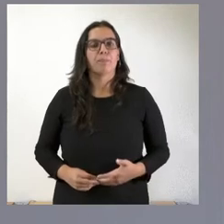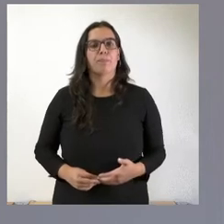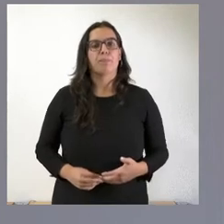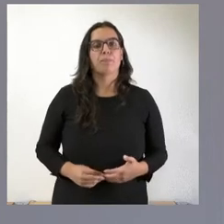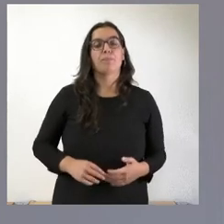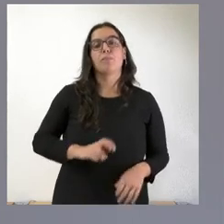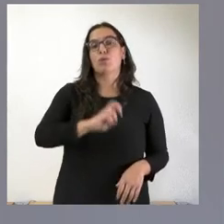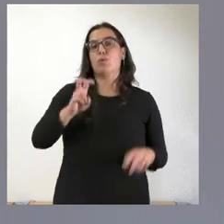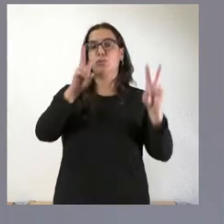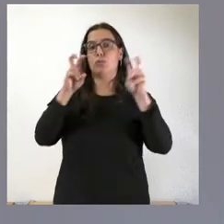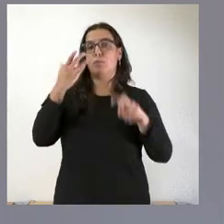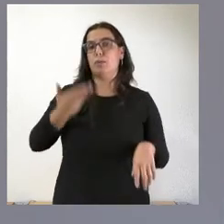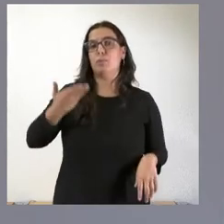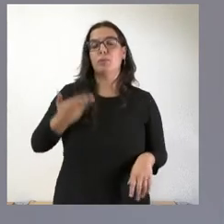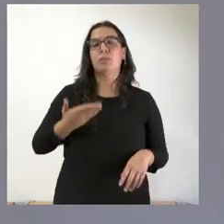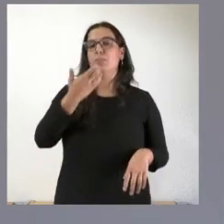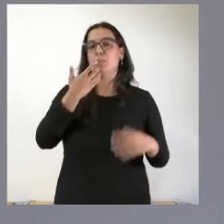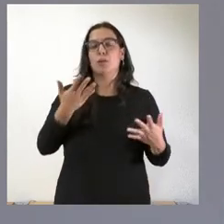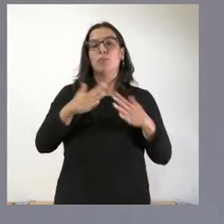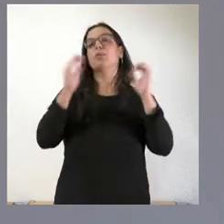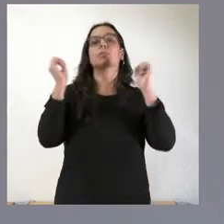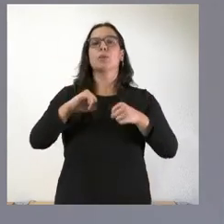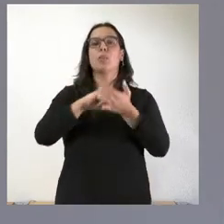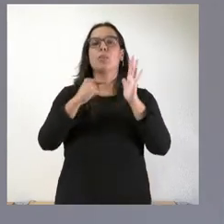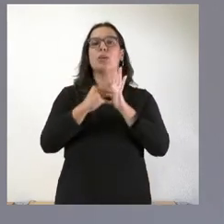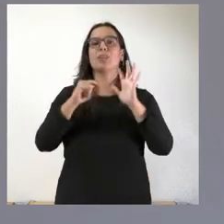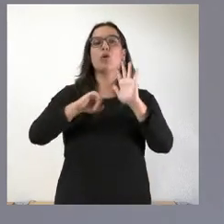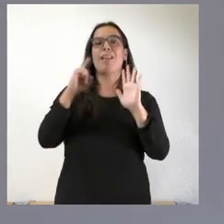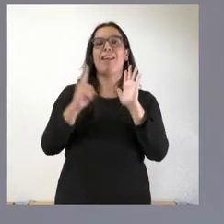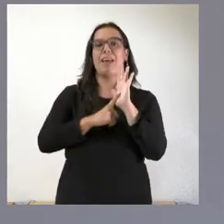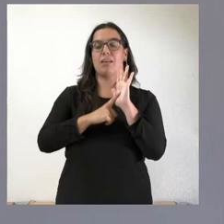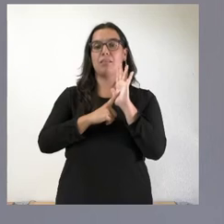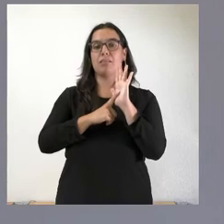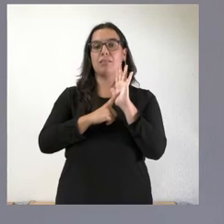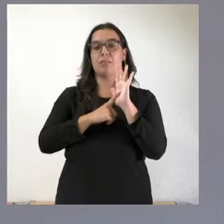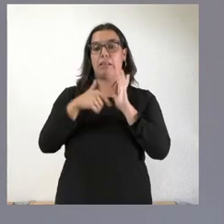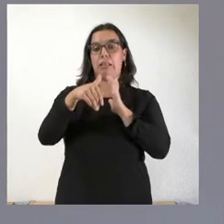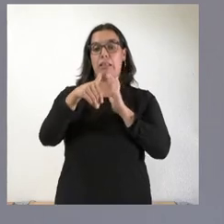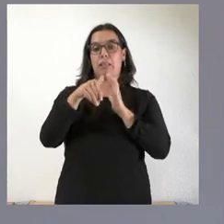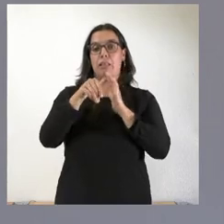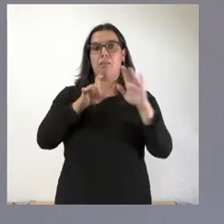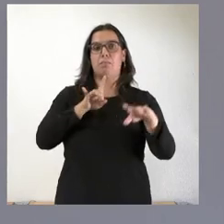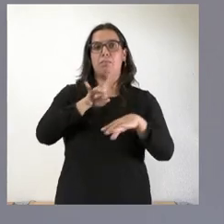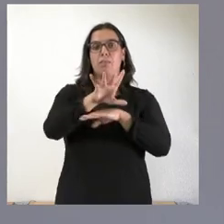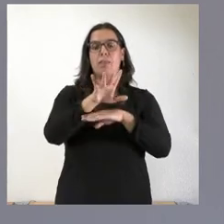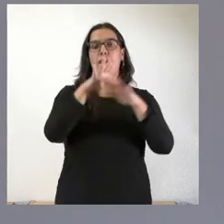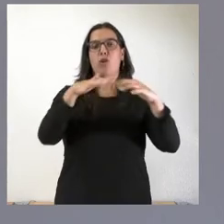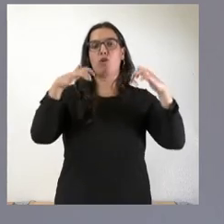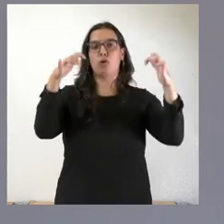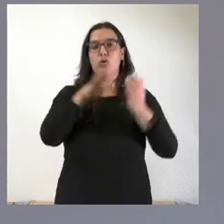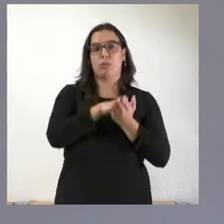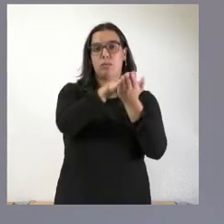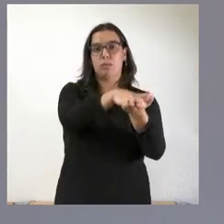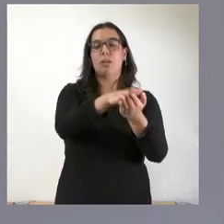aspectos relevantes está la aprobación del proyecto de ley que se remitirá inmediatamente a las Cortes de Castilla y León, por el que se procede a las